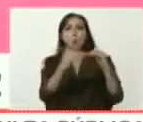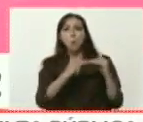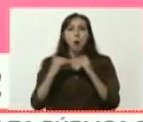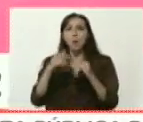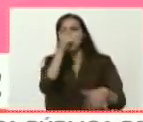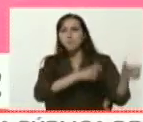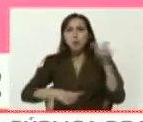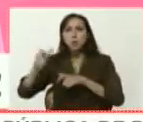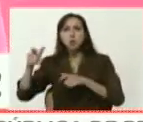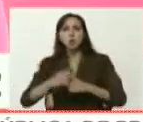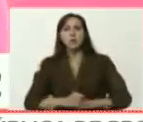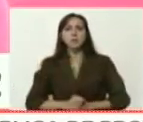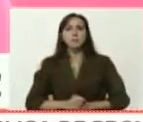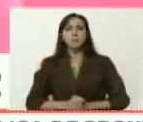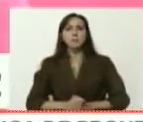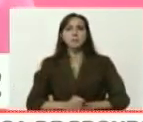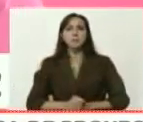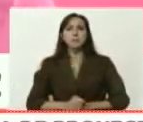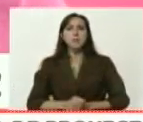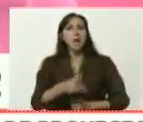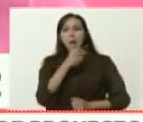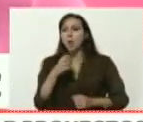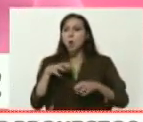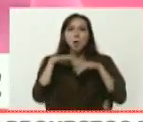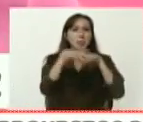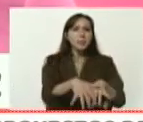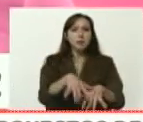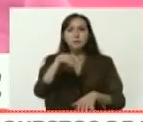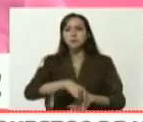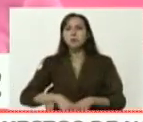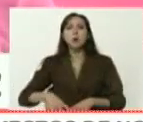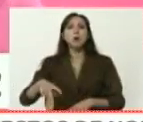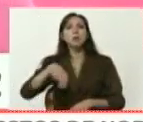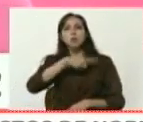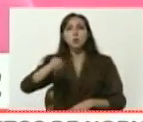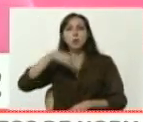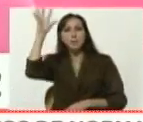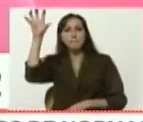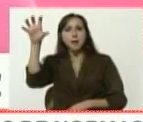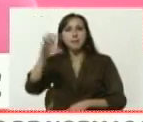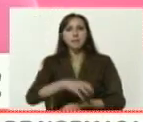soberanos, al principio de no intervención en los asuntos internos de nuestra patria.